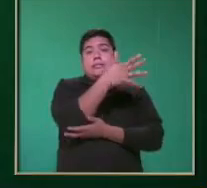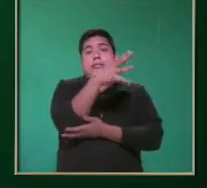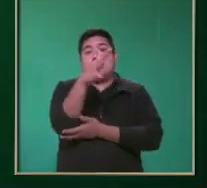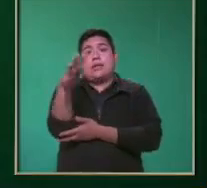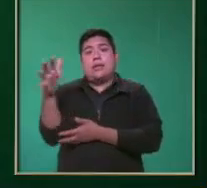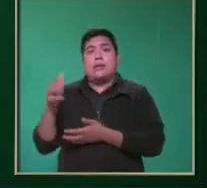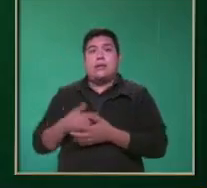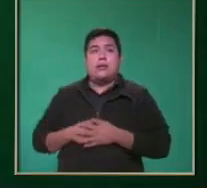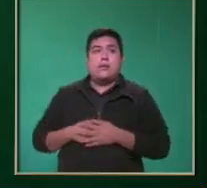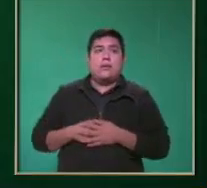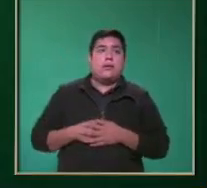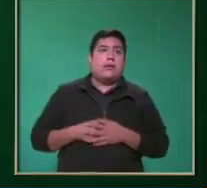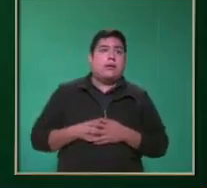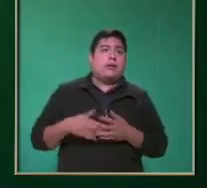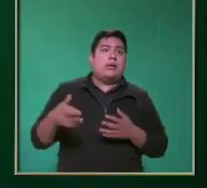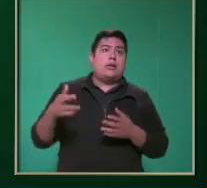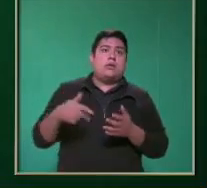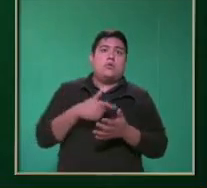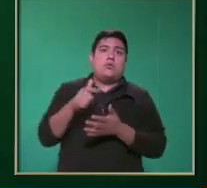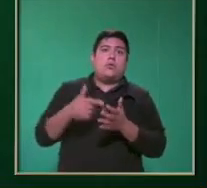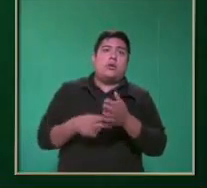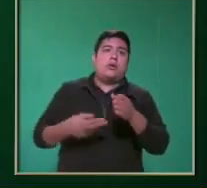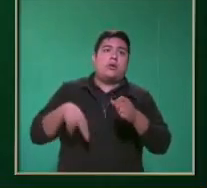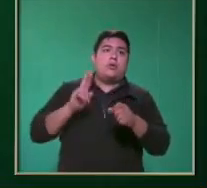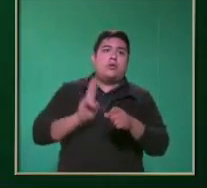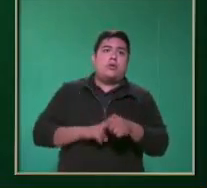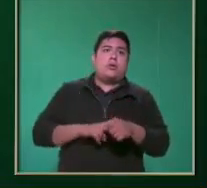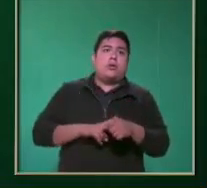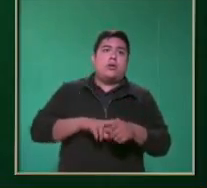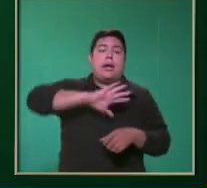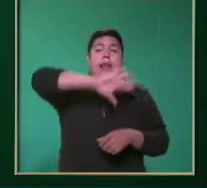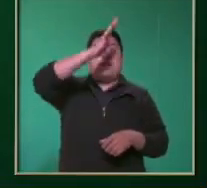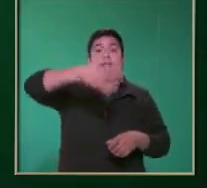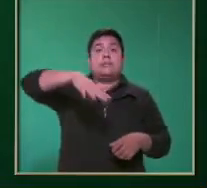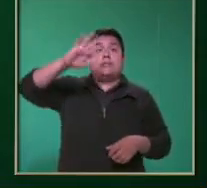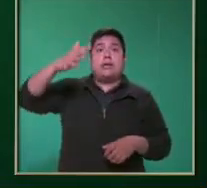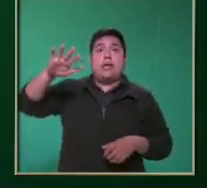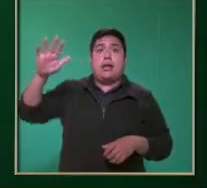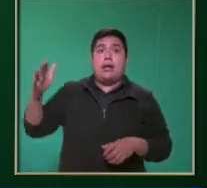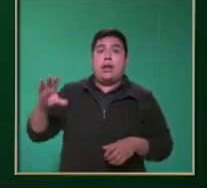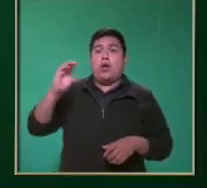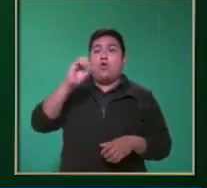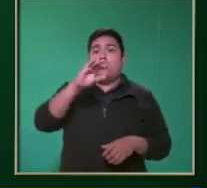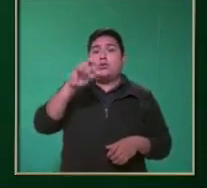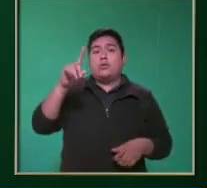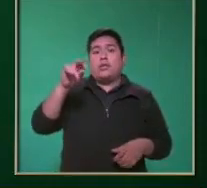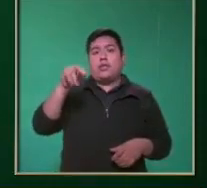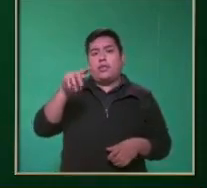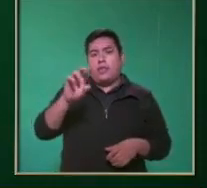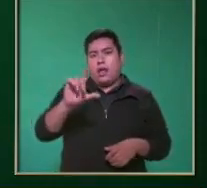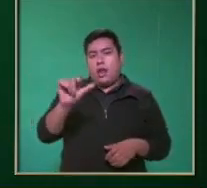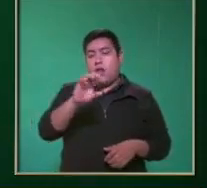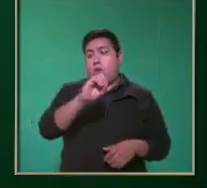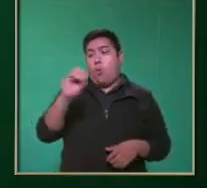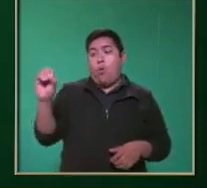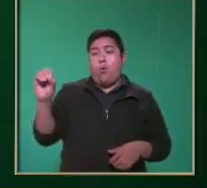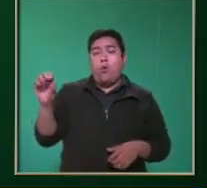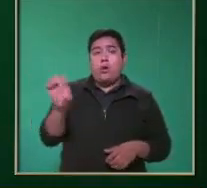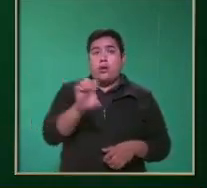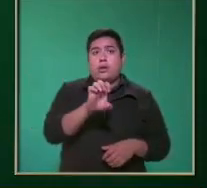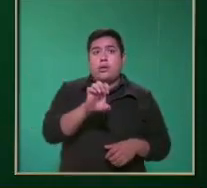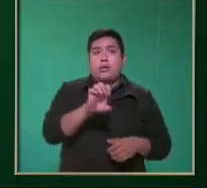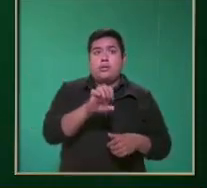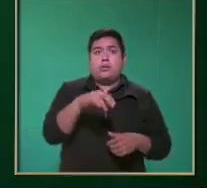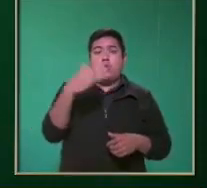La región natural que cubre grandes extensiones de las Sierras Madres Occidental y Oriental, ¿cómo se llama esa región? Se llama